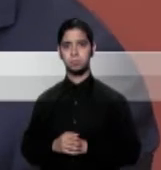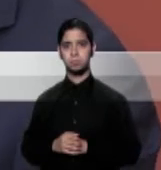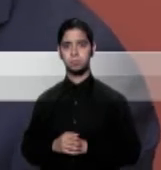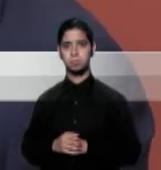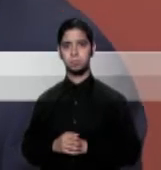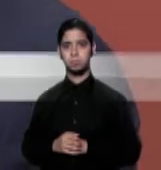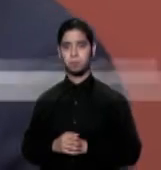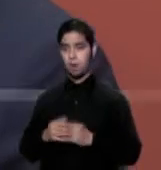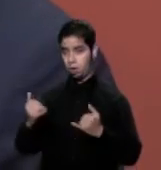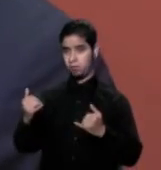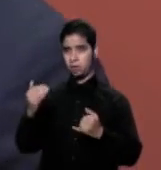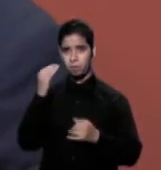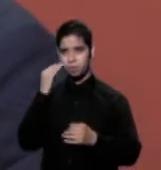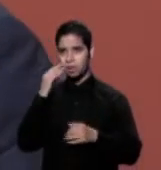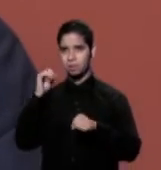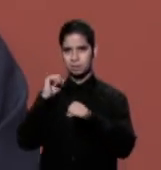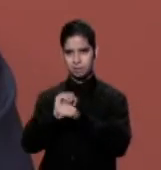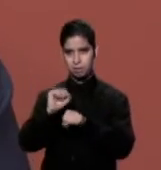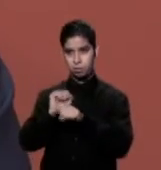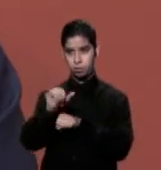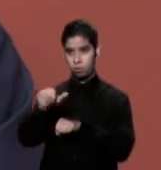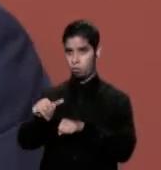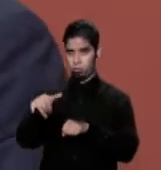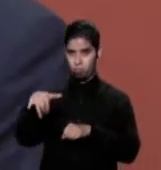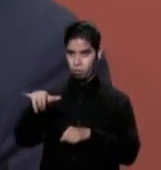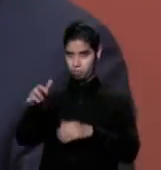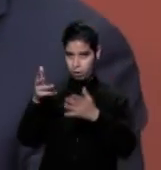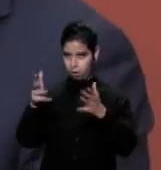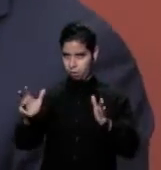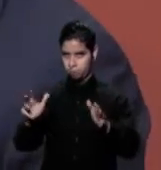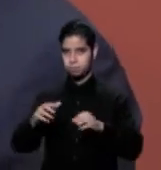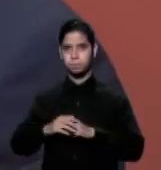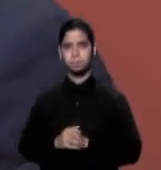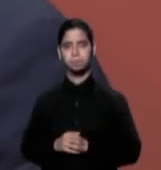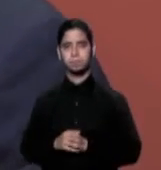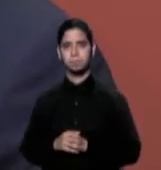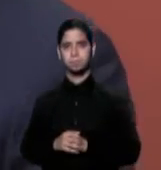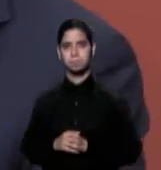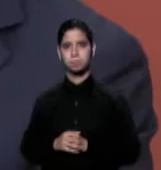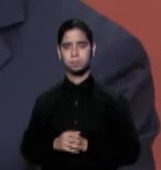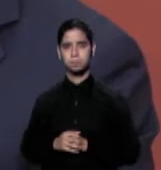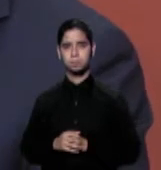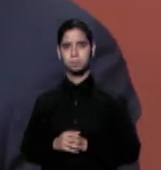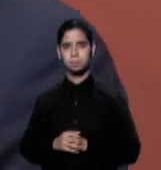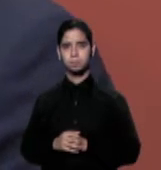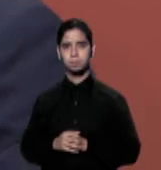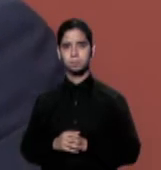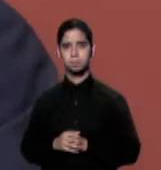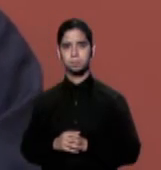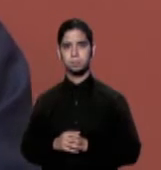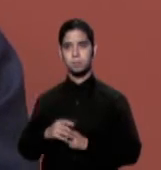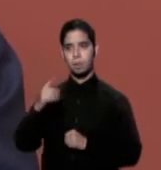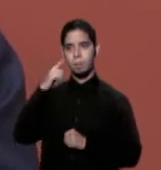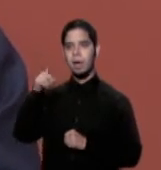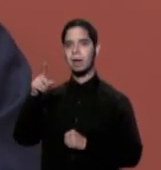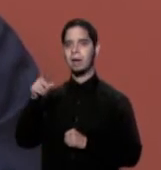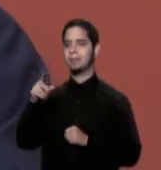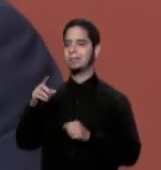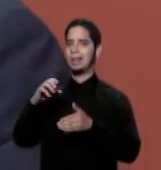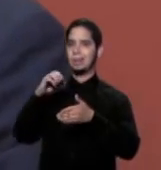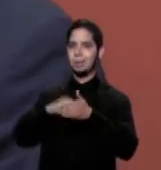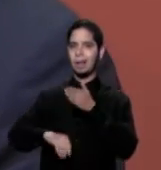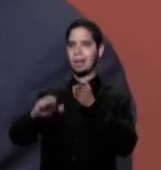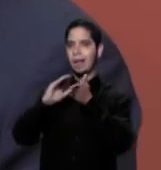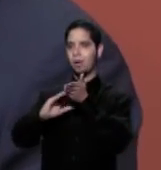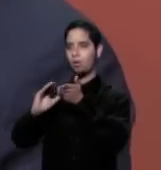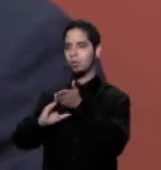está auditando, ¿verdad? De que todavía no está completado, para derrotar la excusa que algunas personas están poniendo